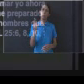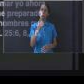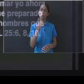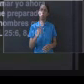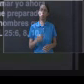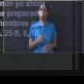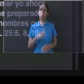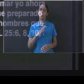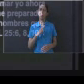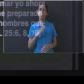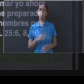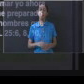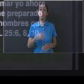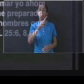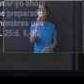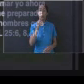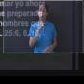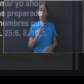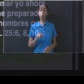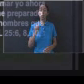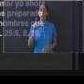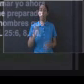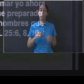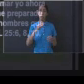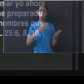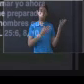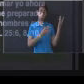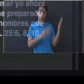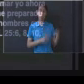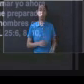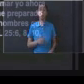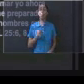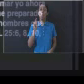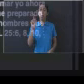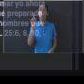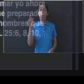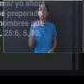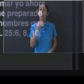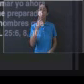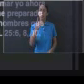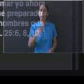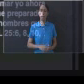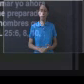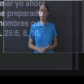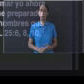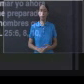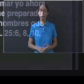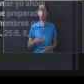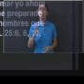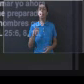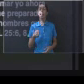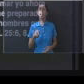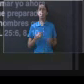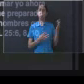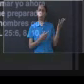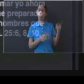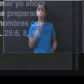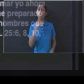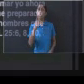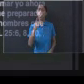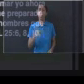Pregunta a tus criados y ellos te dirán. Y aquí le dice, que tus criados te digan cuánto los hemos cuidado.